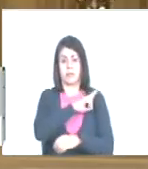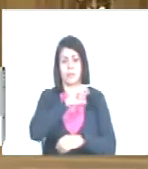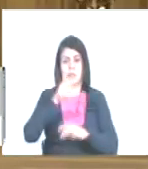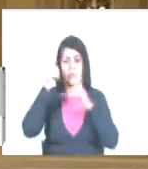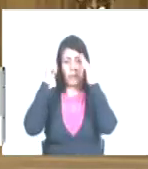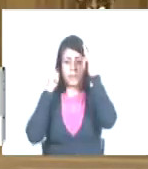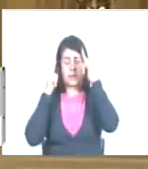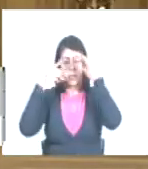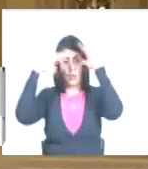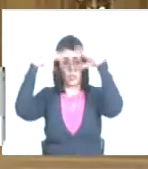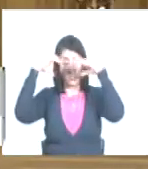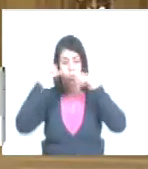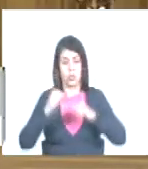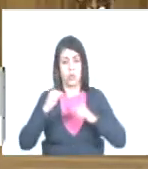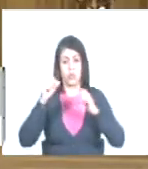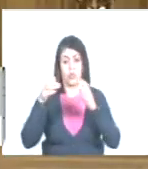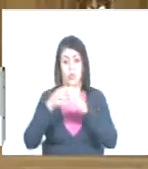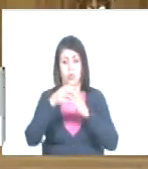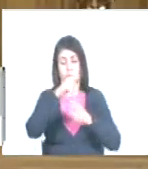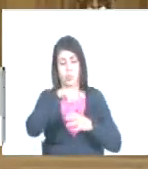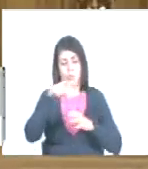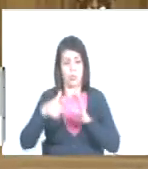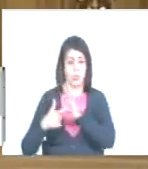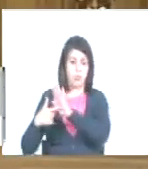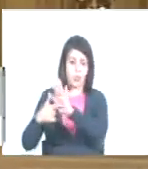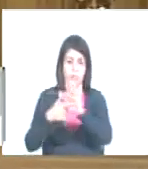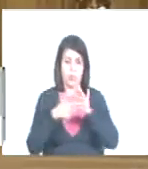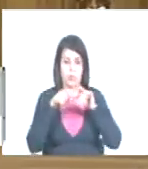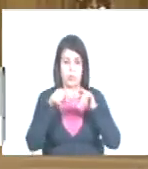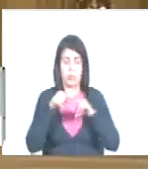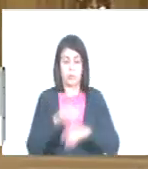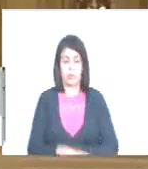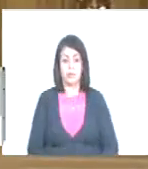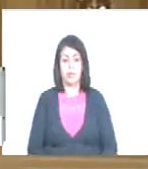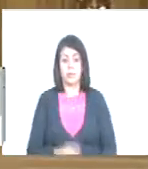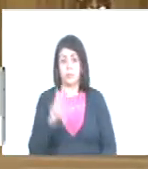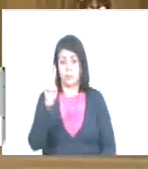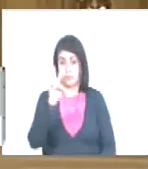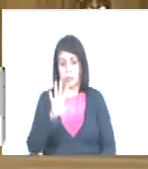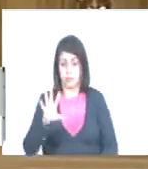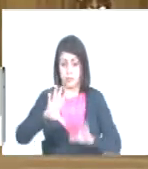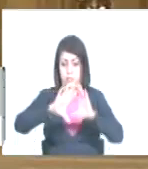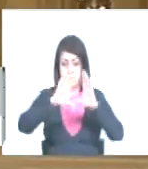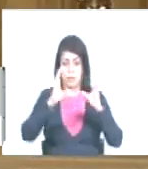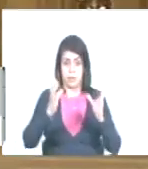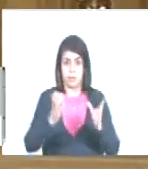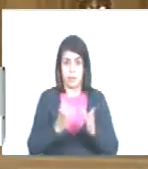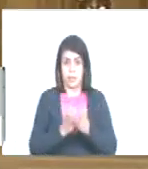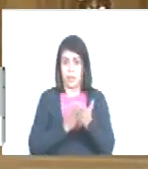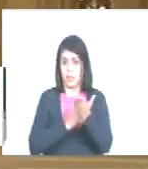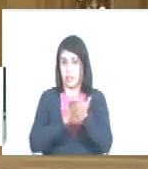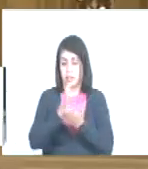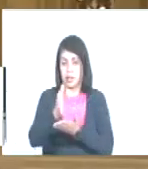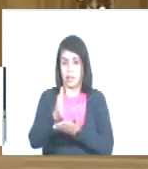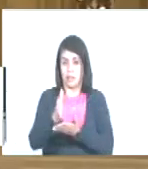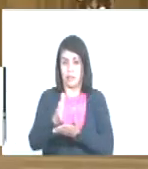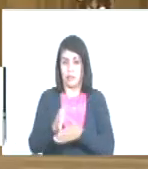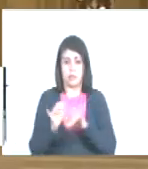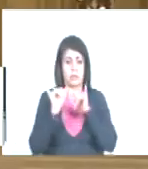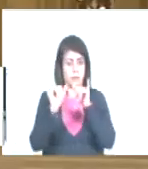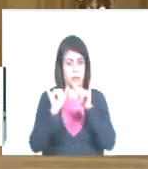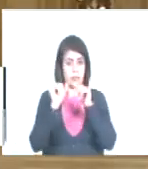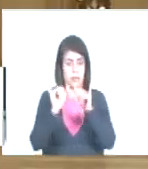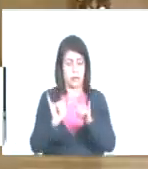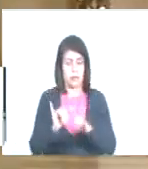bajo la lluvia, y los patriotas mostrábamos ante Venezuela y el mundo que seguíamos siendo